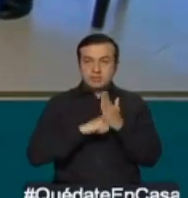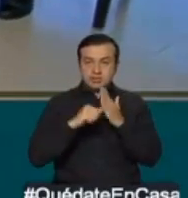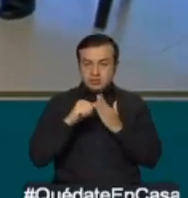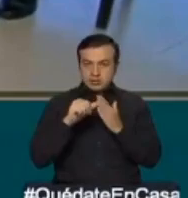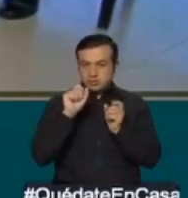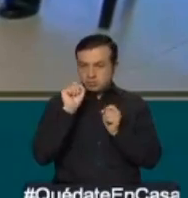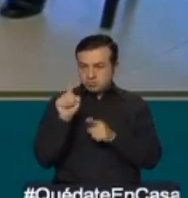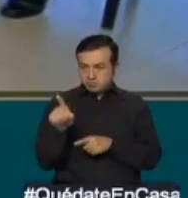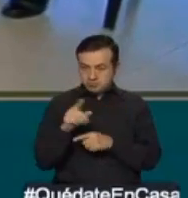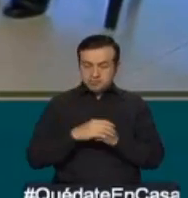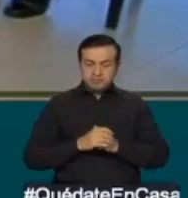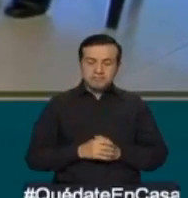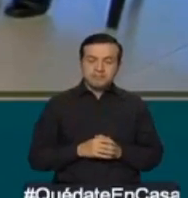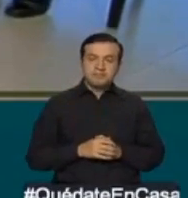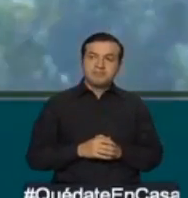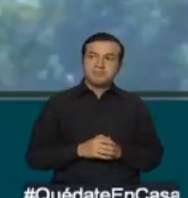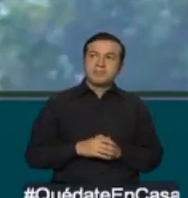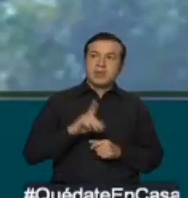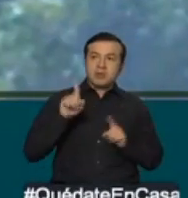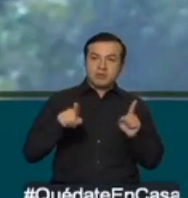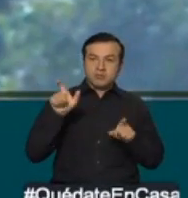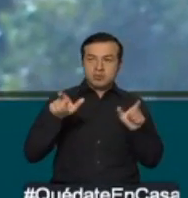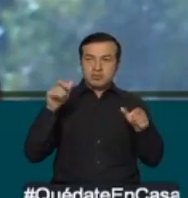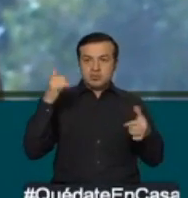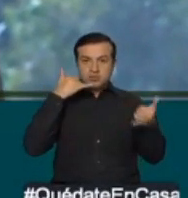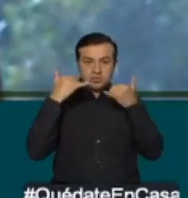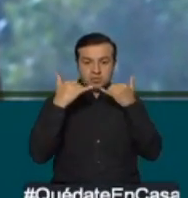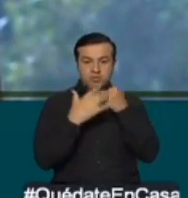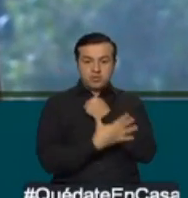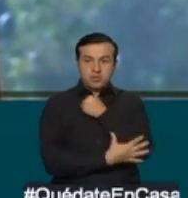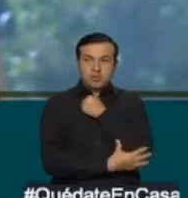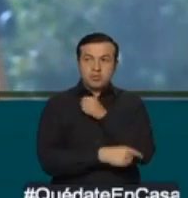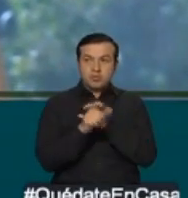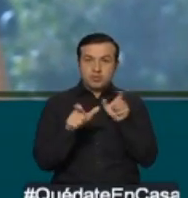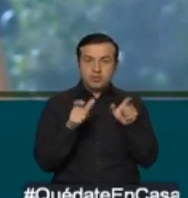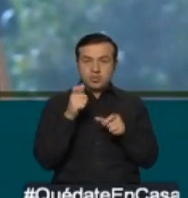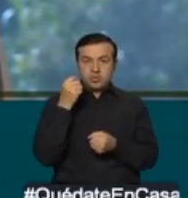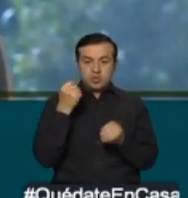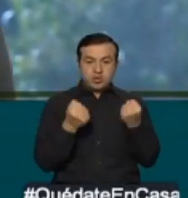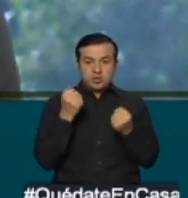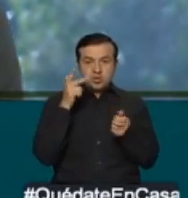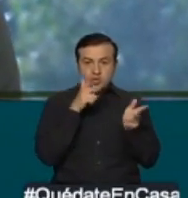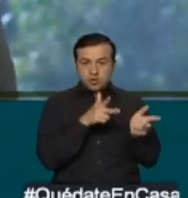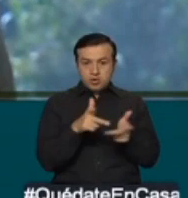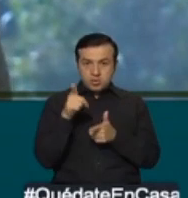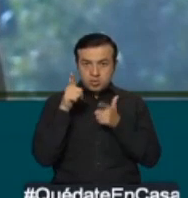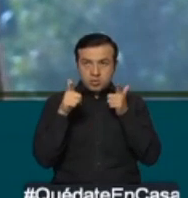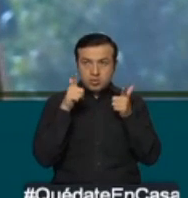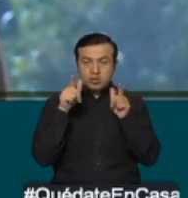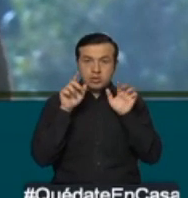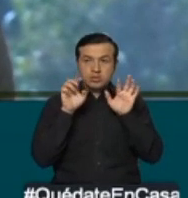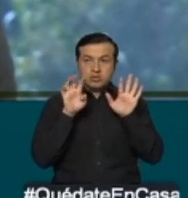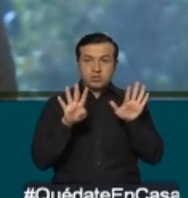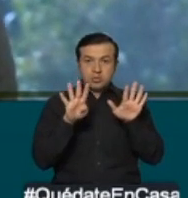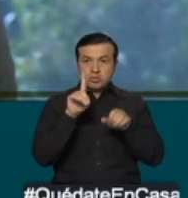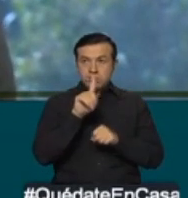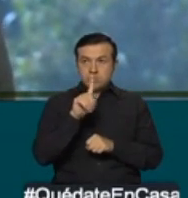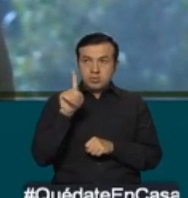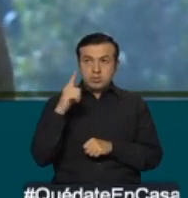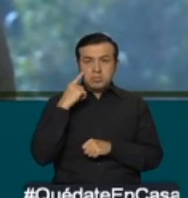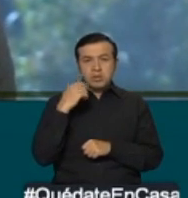michelena me han llamado muchas personas humildes recolectores cuidadores de carros que llaman al 911 por ver